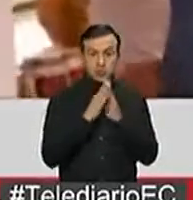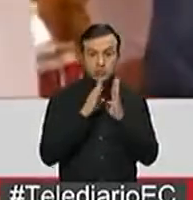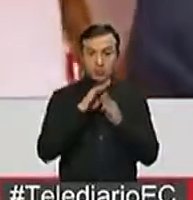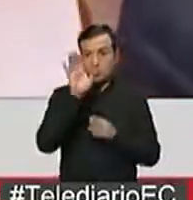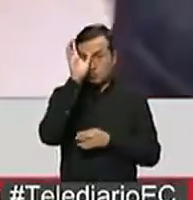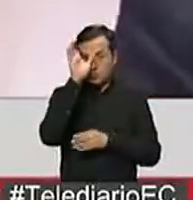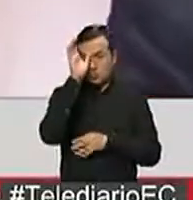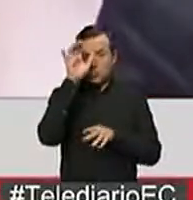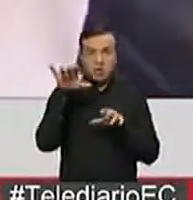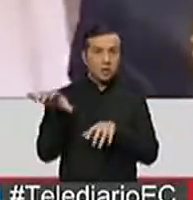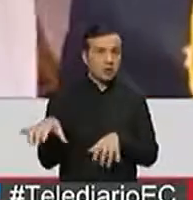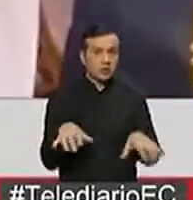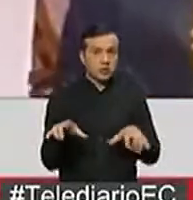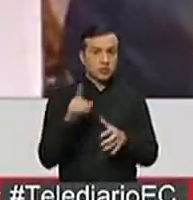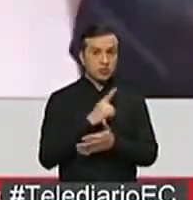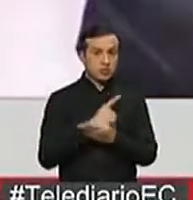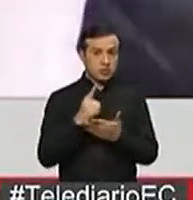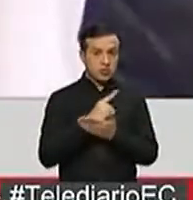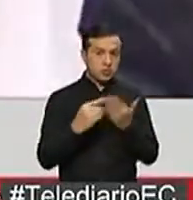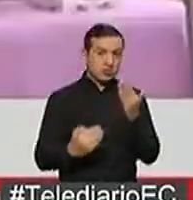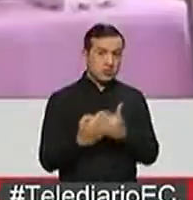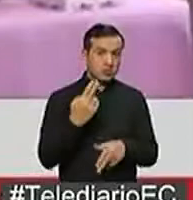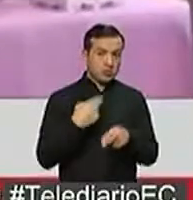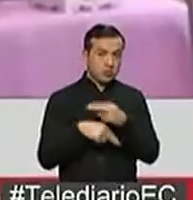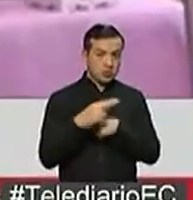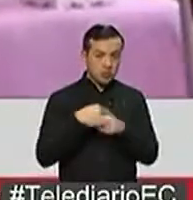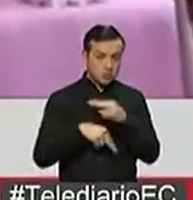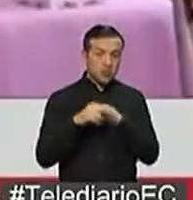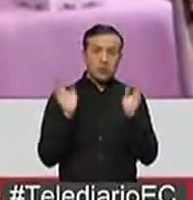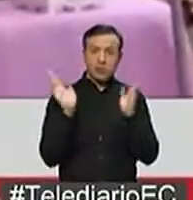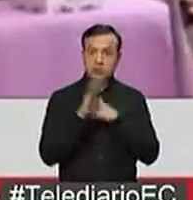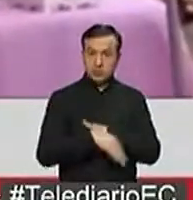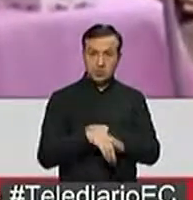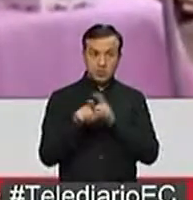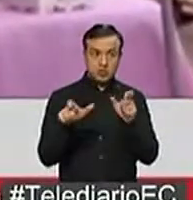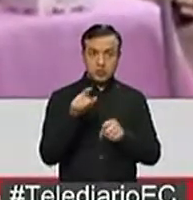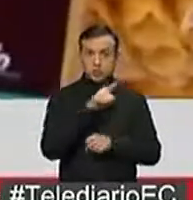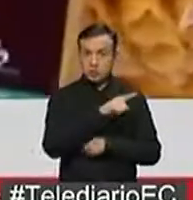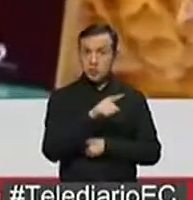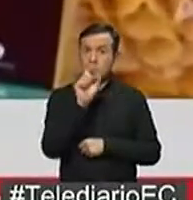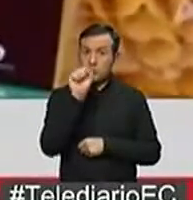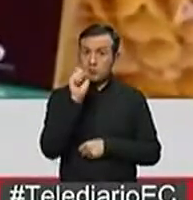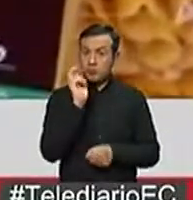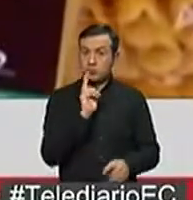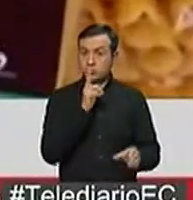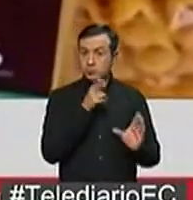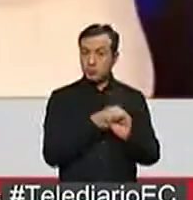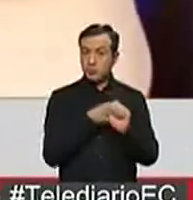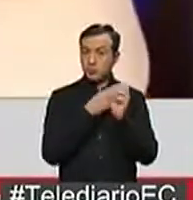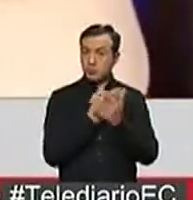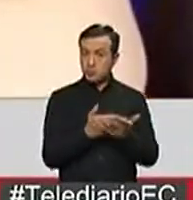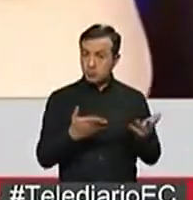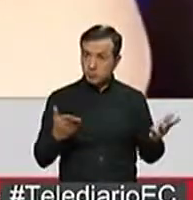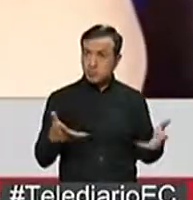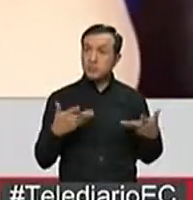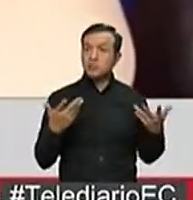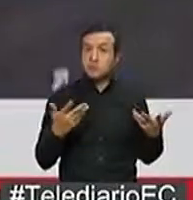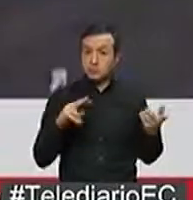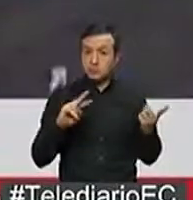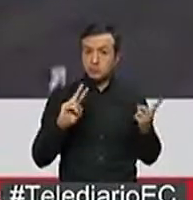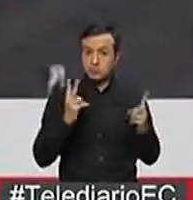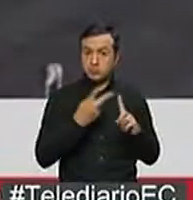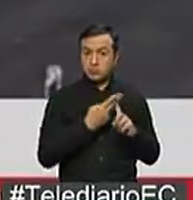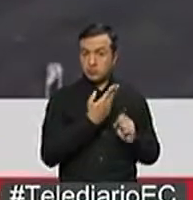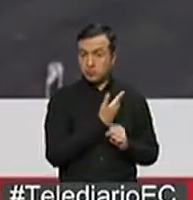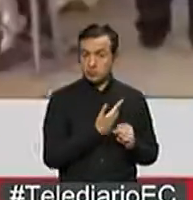Las actividades de la Semana del Emprendedor son gratuitas. Los ciudadanos pueden inscribirse a través de la página web de la